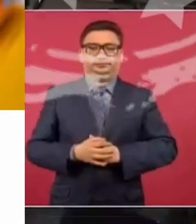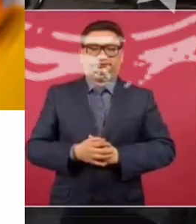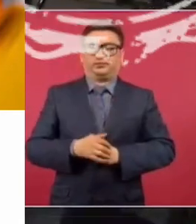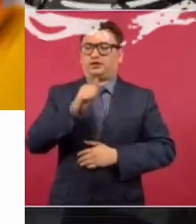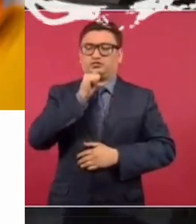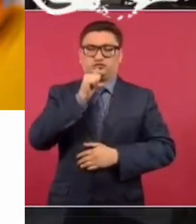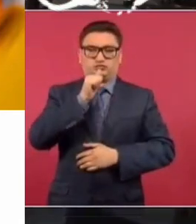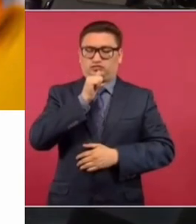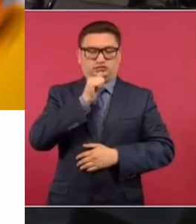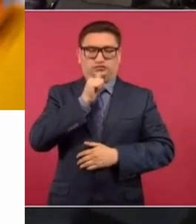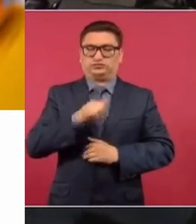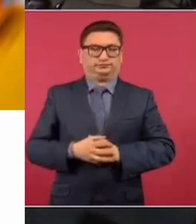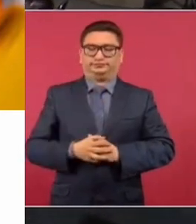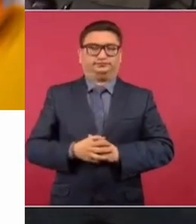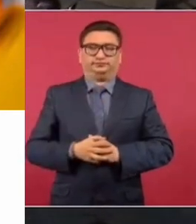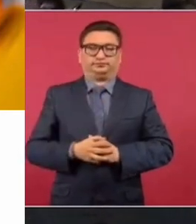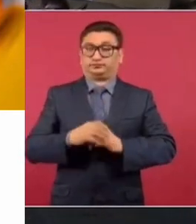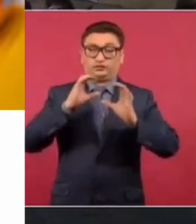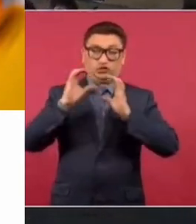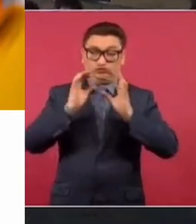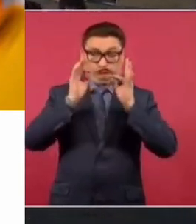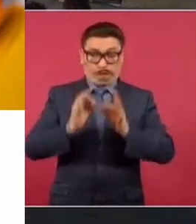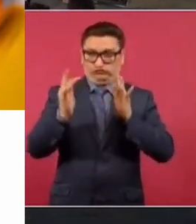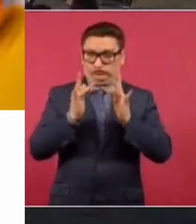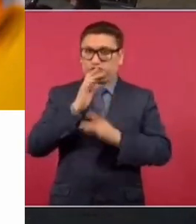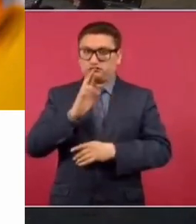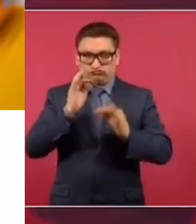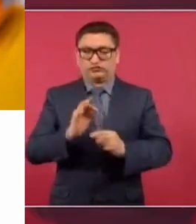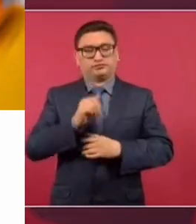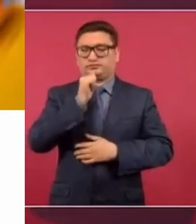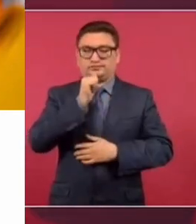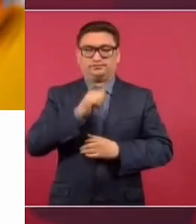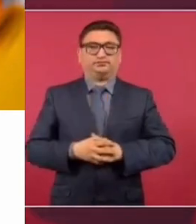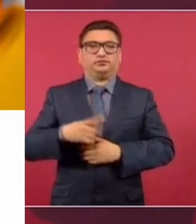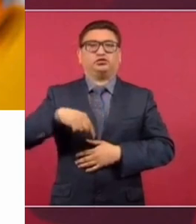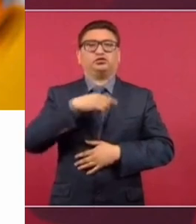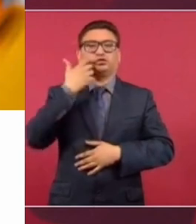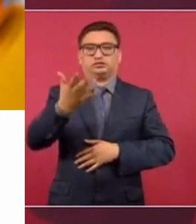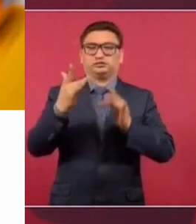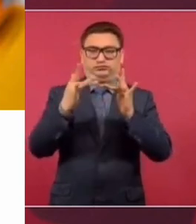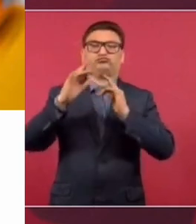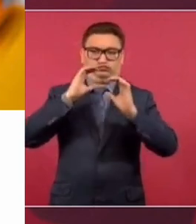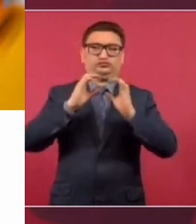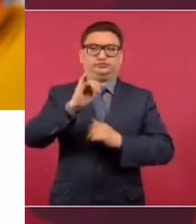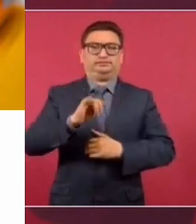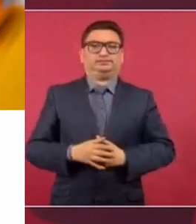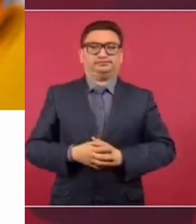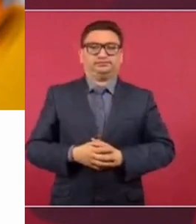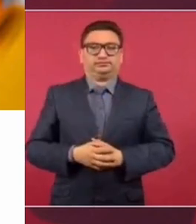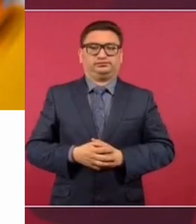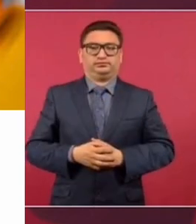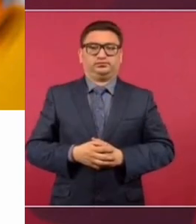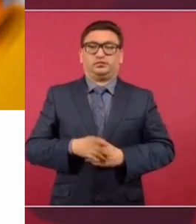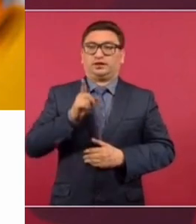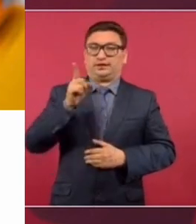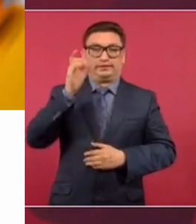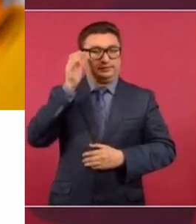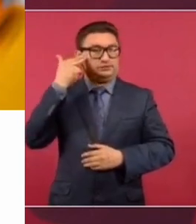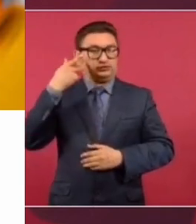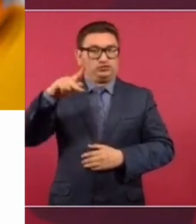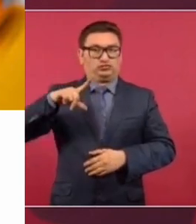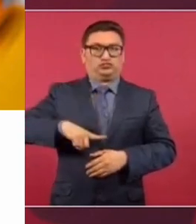Todavía no tenemos pues una comunicación formal, una respuesta formal, y queremos establecer comunicación con el gobierno de